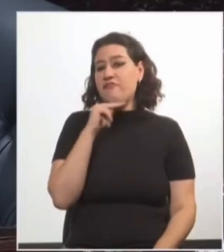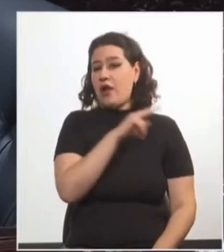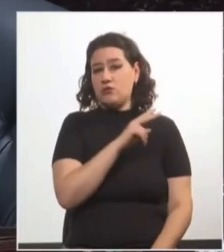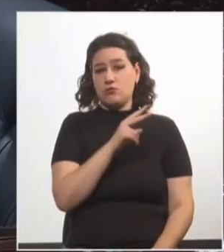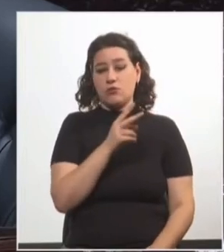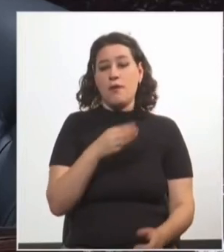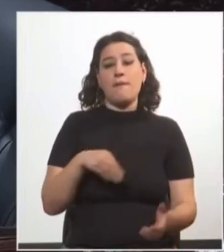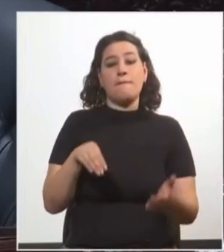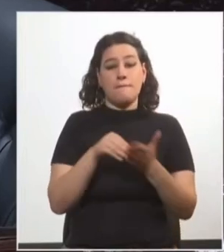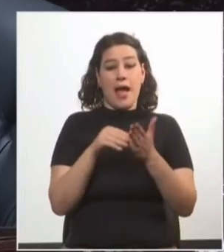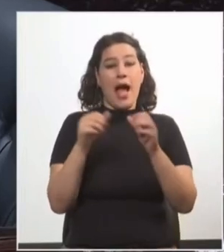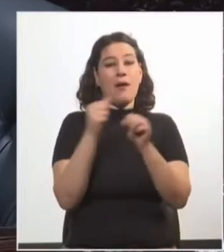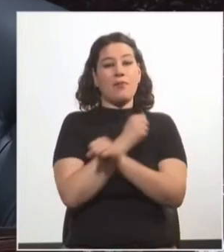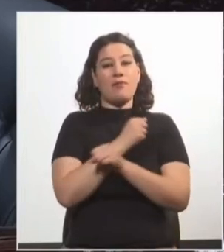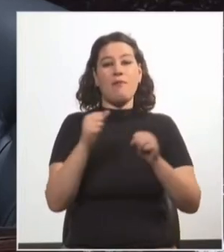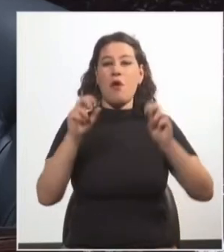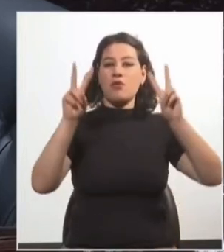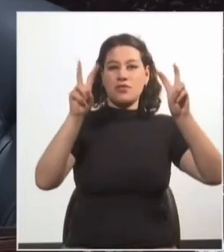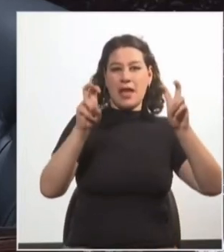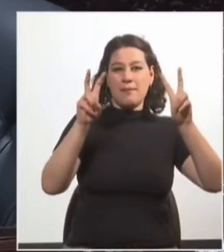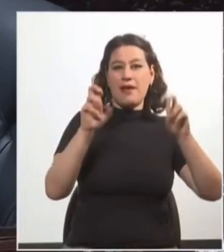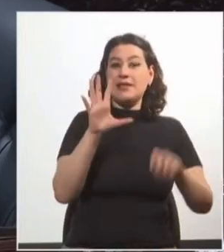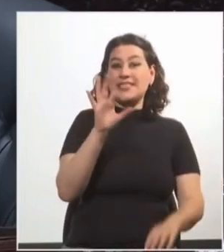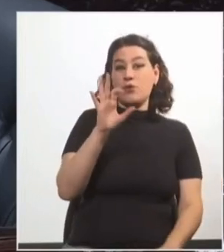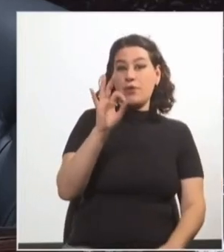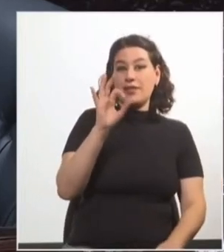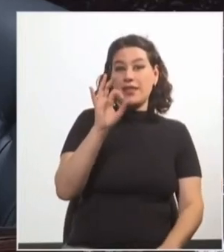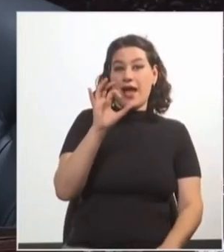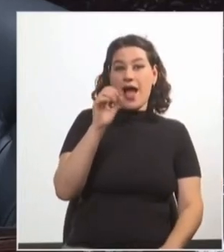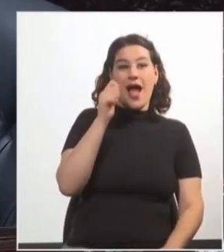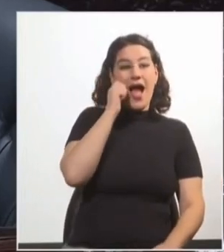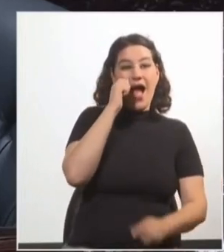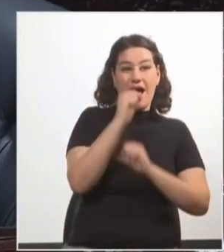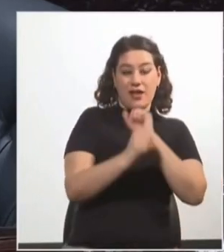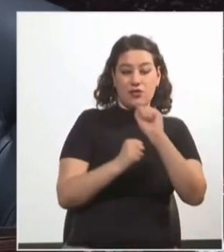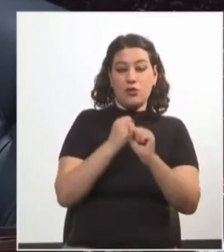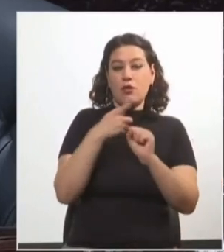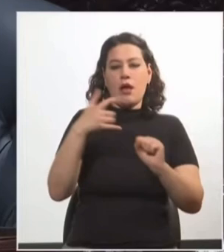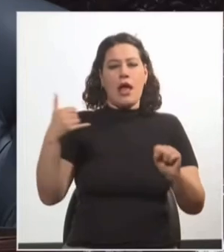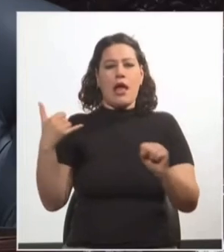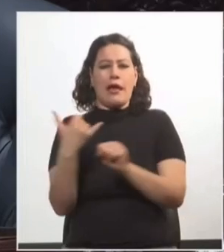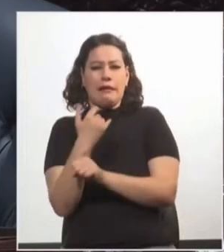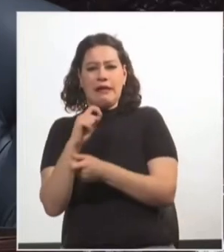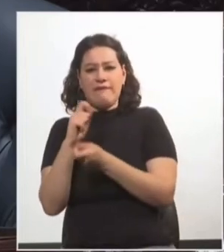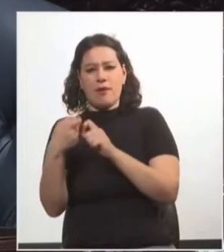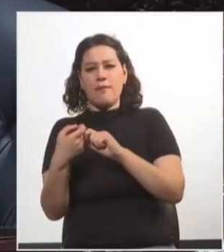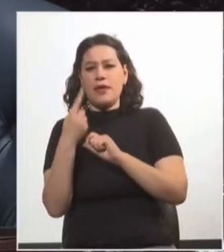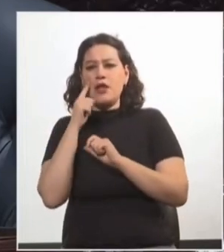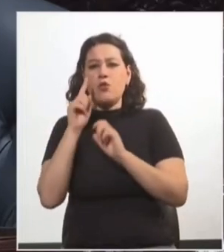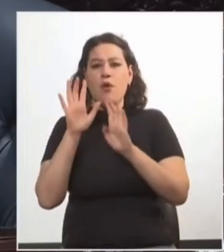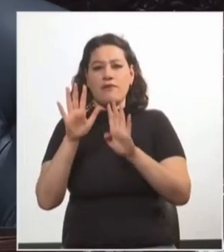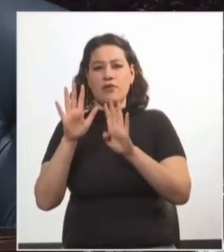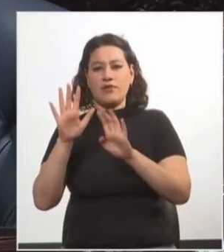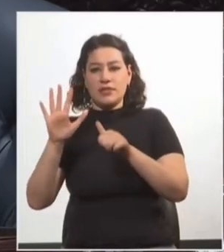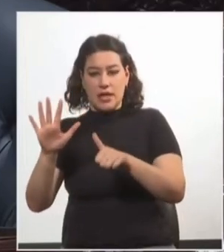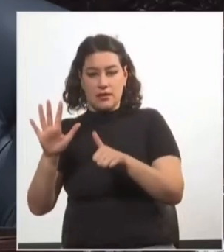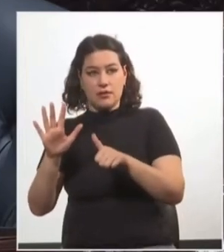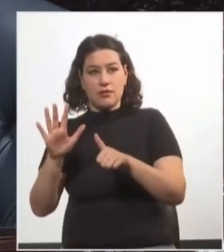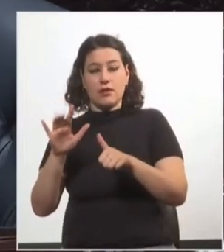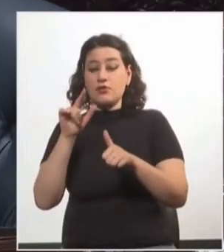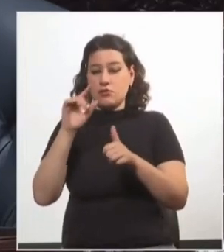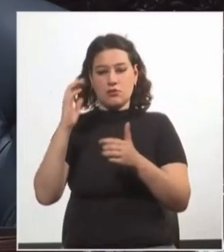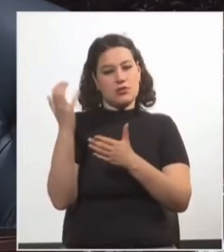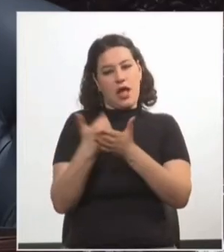los cincuentones, que procuraba corregir un error de diseño de la reforma del 96, que claramente le